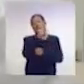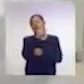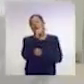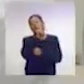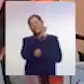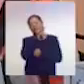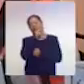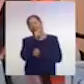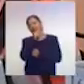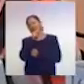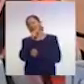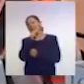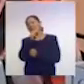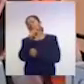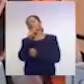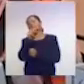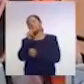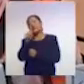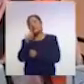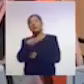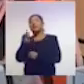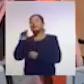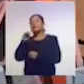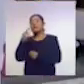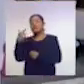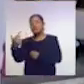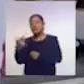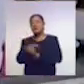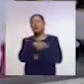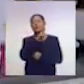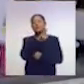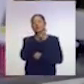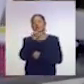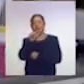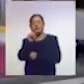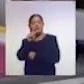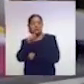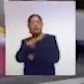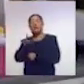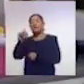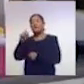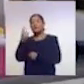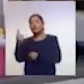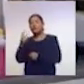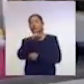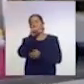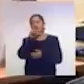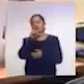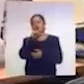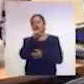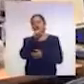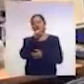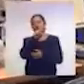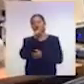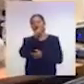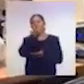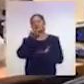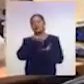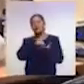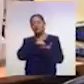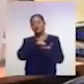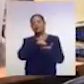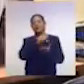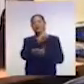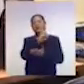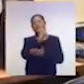Politécnica de Tlaxcala, 97 a la Universidad Autónoma de Tlaxcala, 21 al Centro de Investigación en Biotecnología Aplicada del